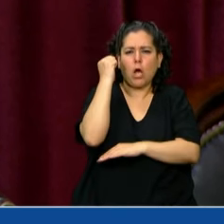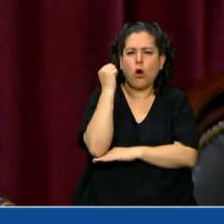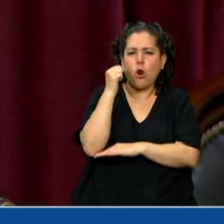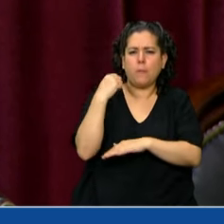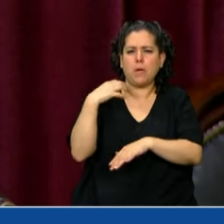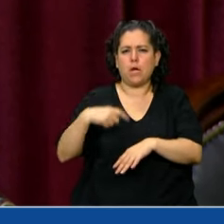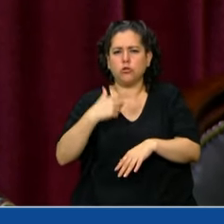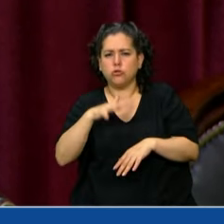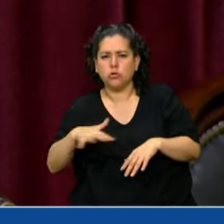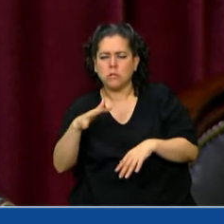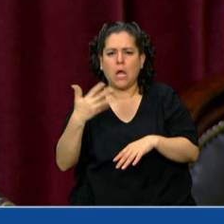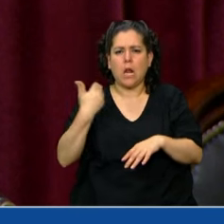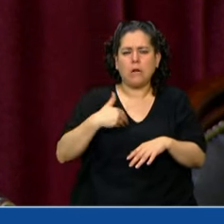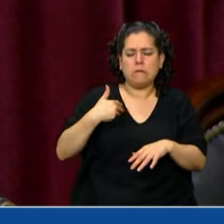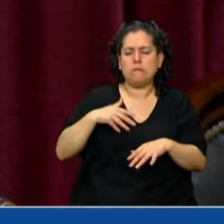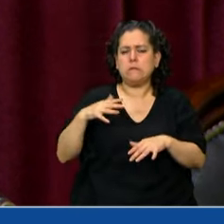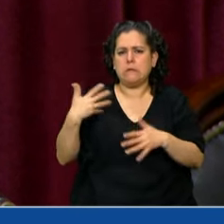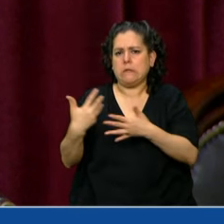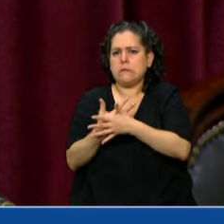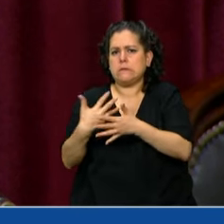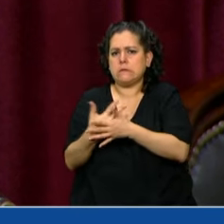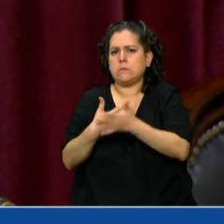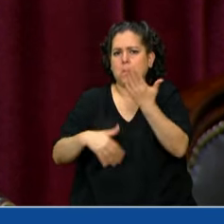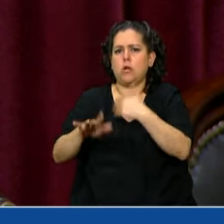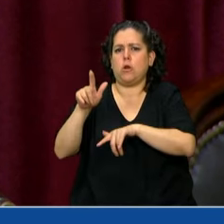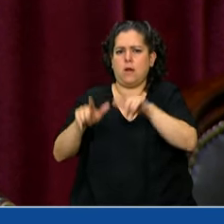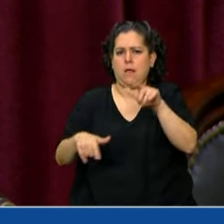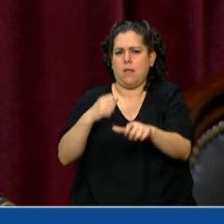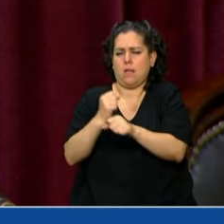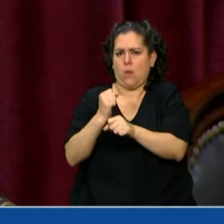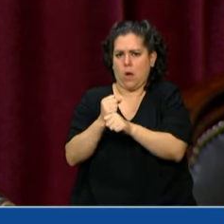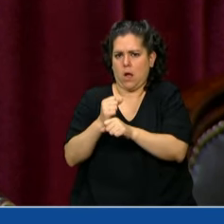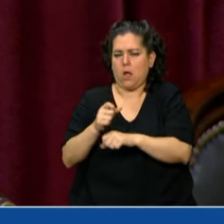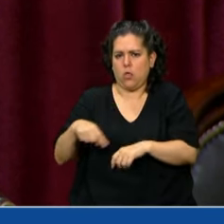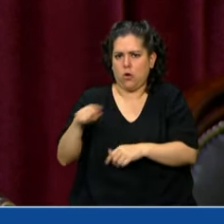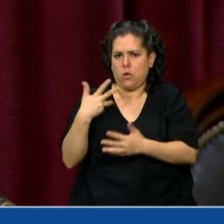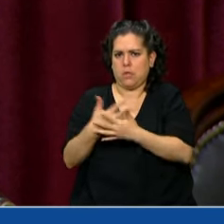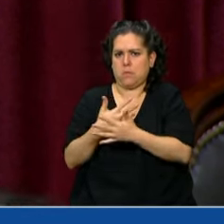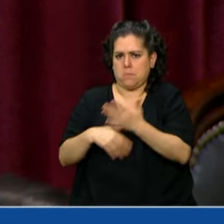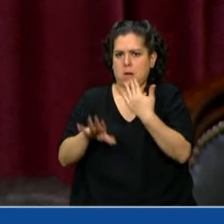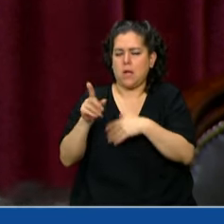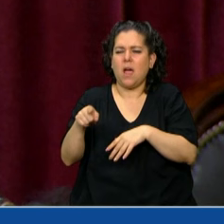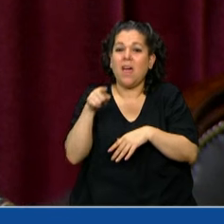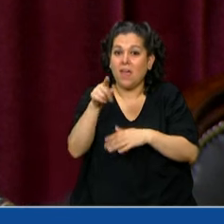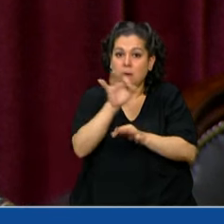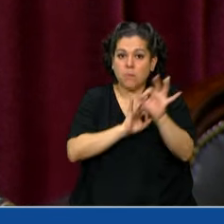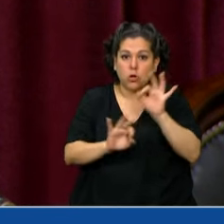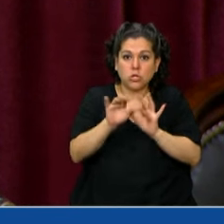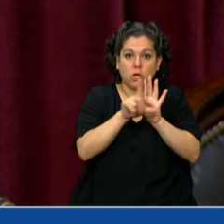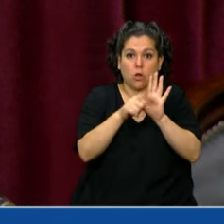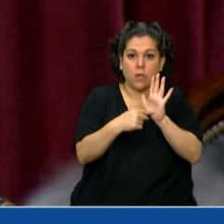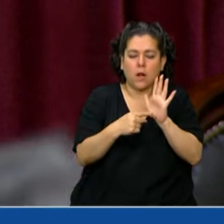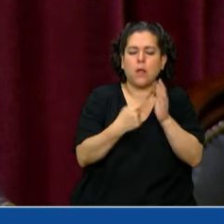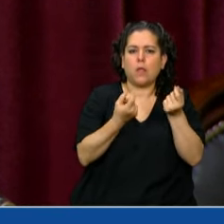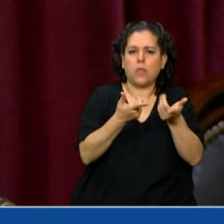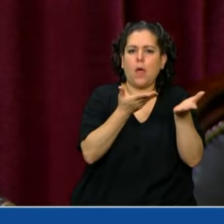padeciendo la mayoría trabajadora y que este proyecto garantiza beneficios a